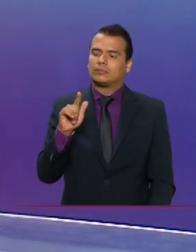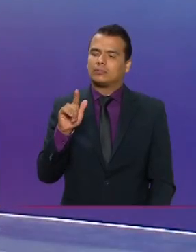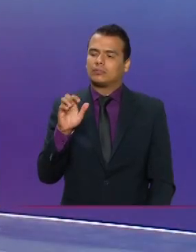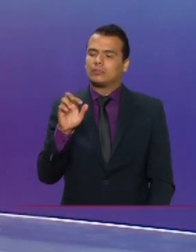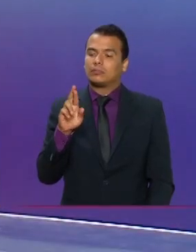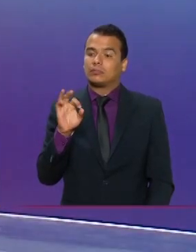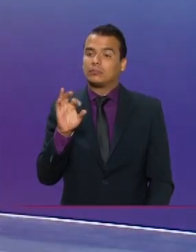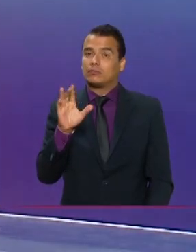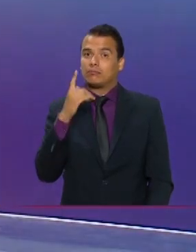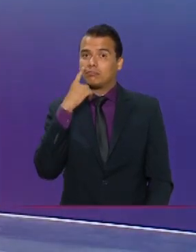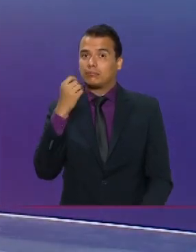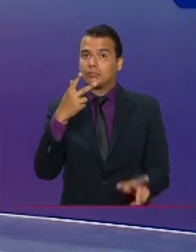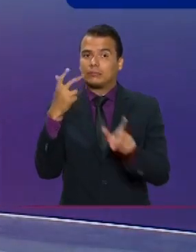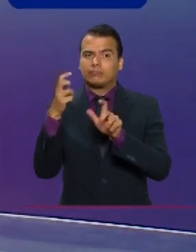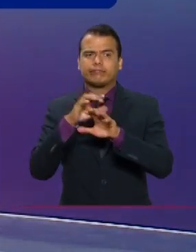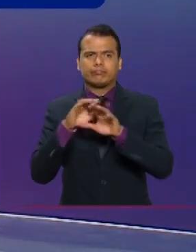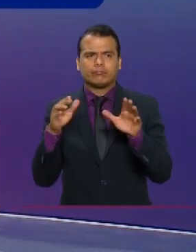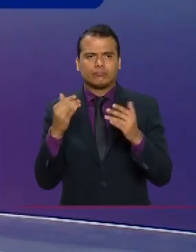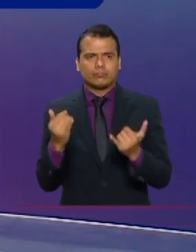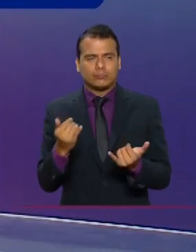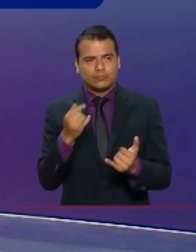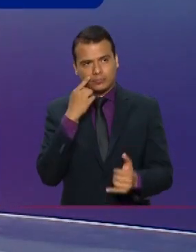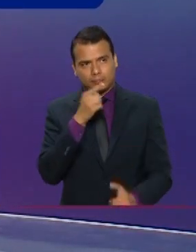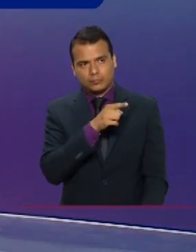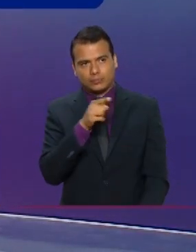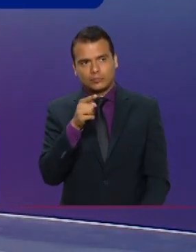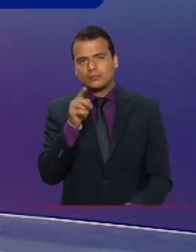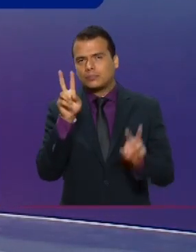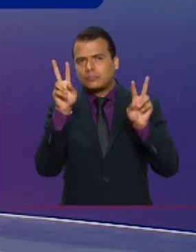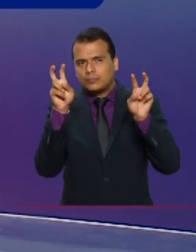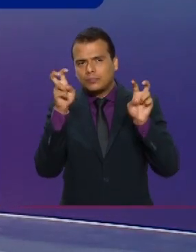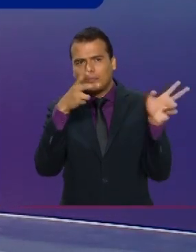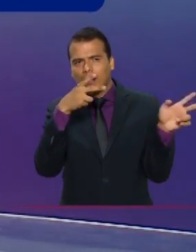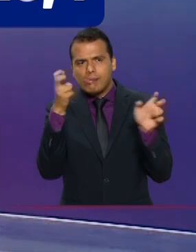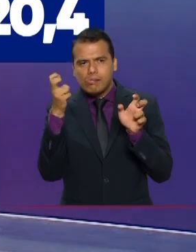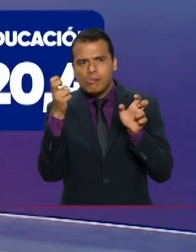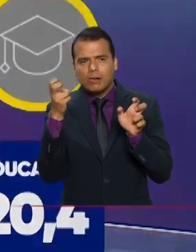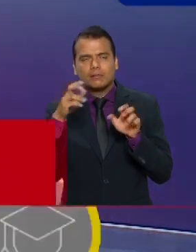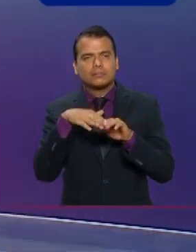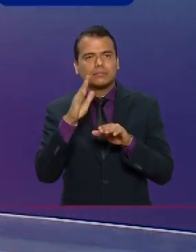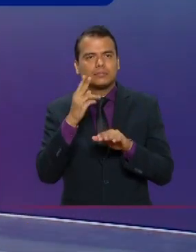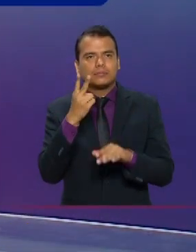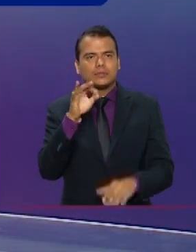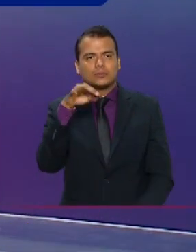aumento de los ciberataques en Colombia, el 20% en el sector educativo,